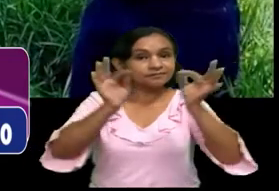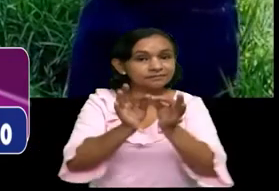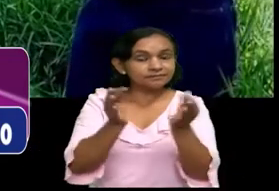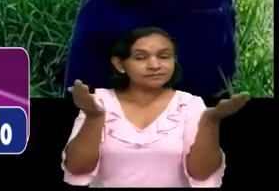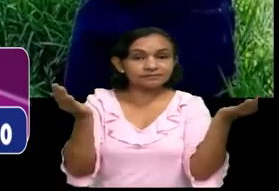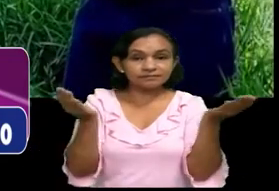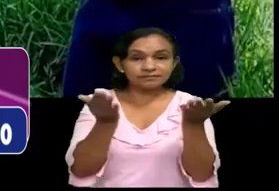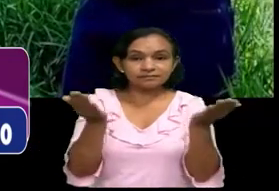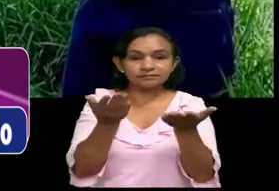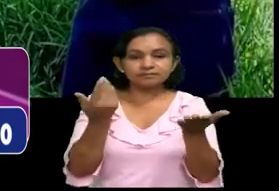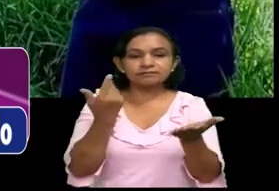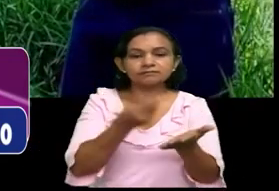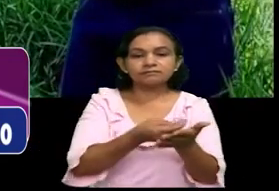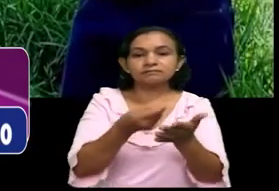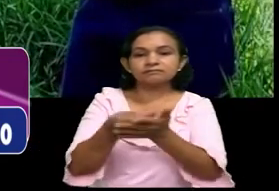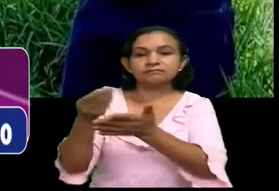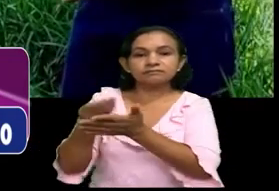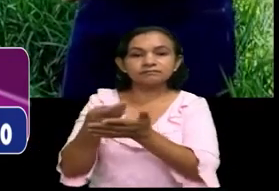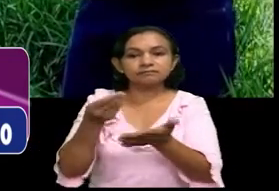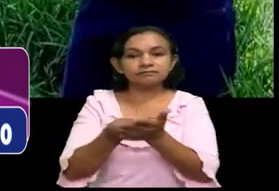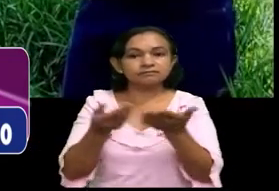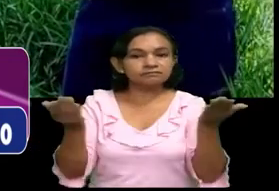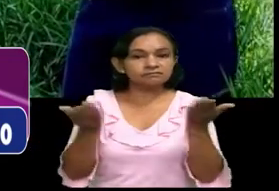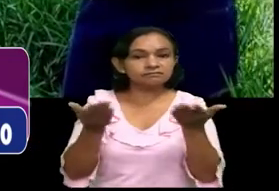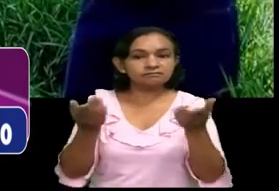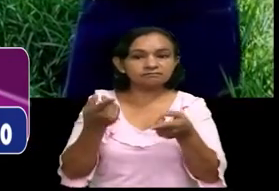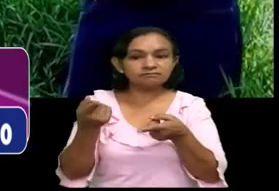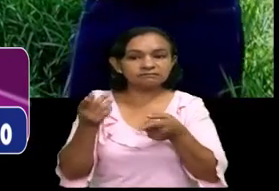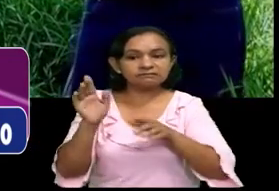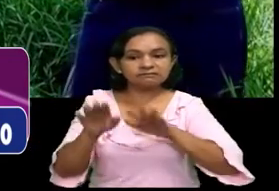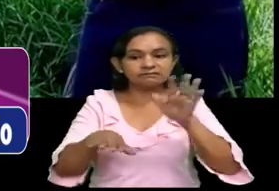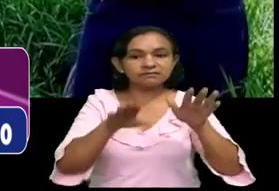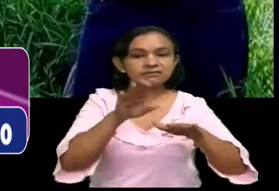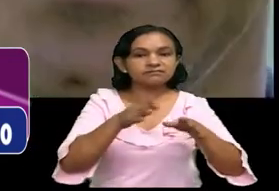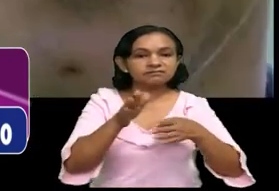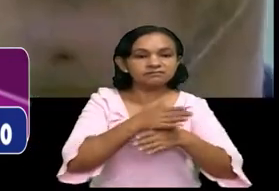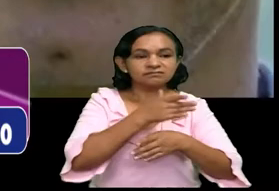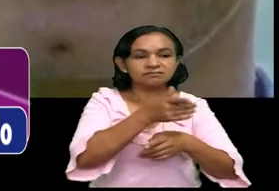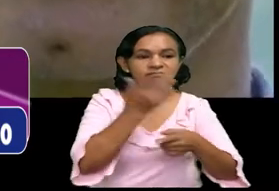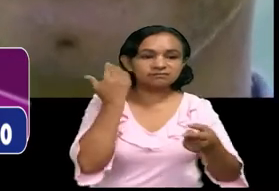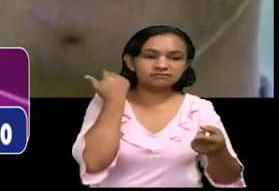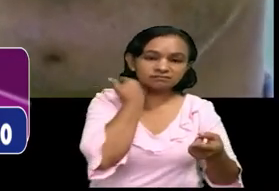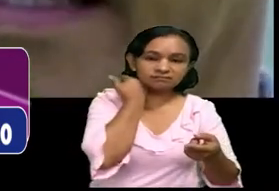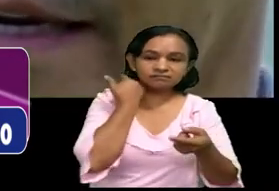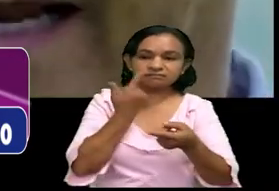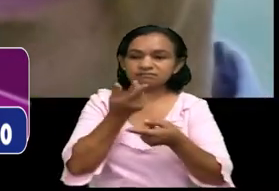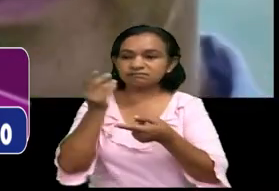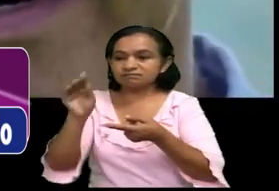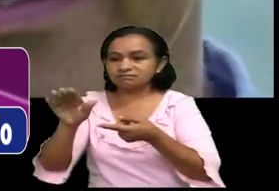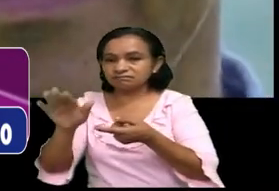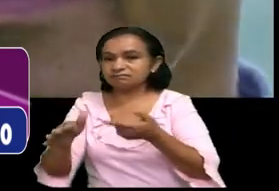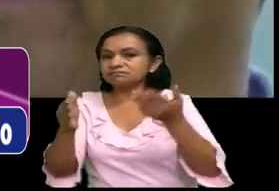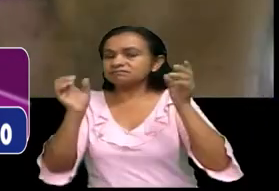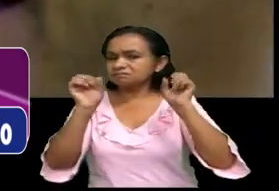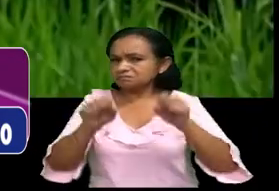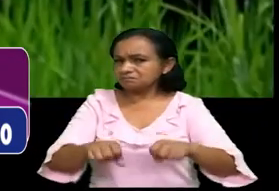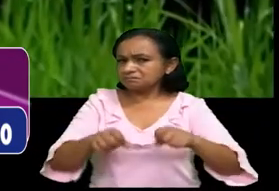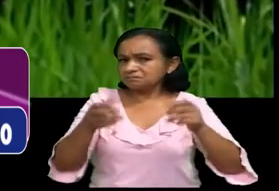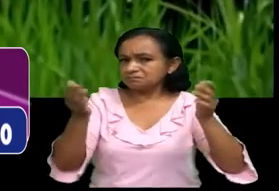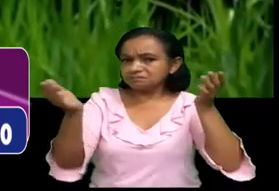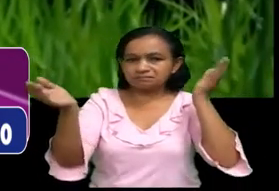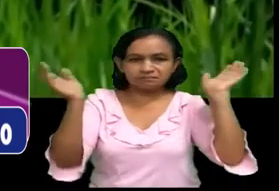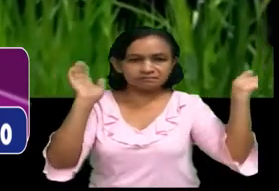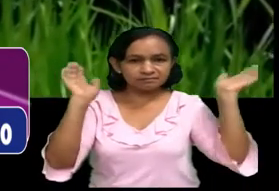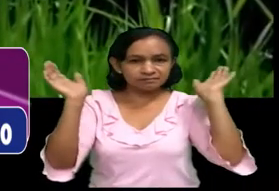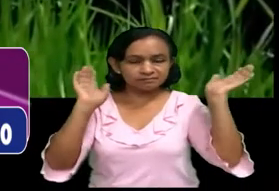precios pueden tener alguna variación siempre, ¿no? Claro, porque los productores hay esa capacidad, ¿no?, del mercado